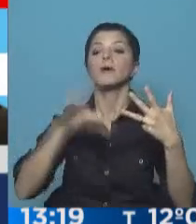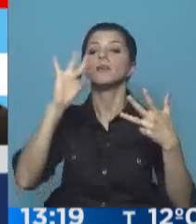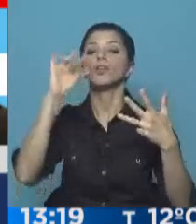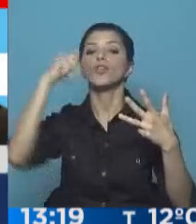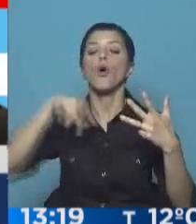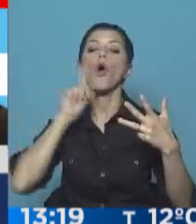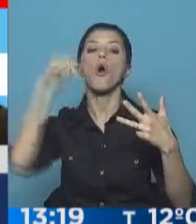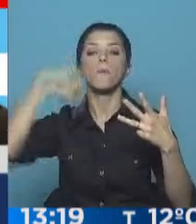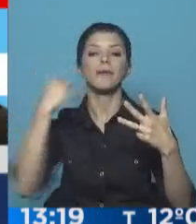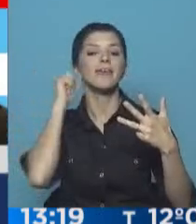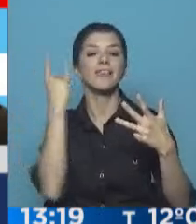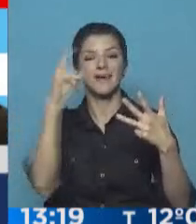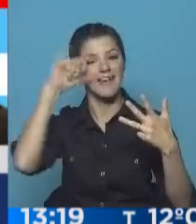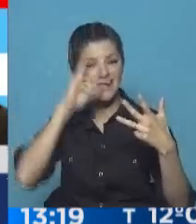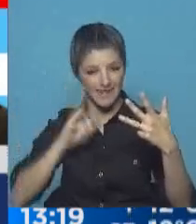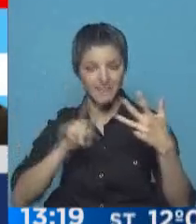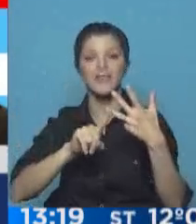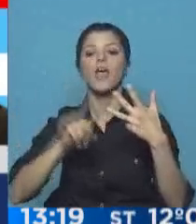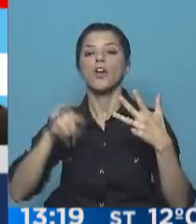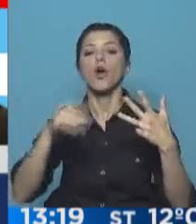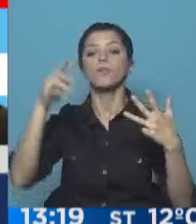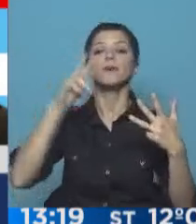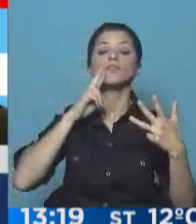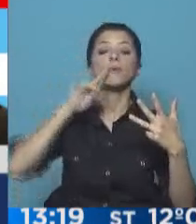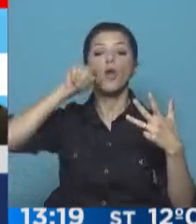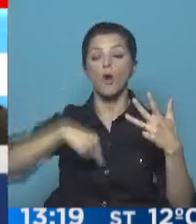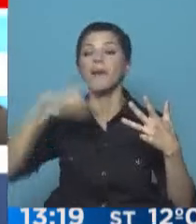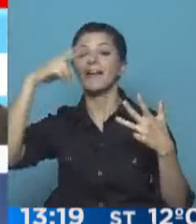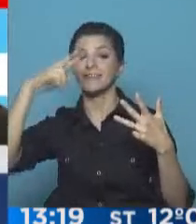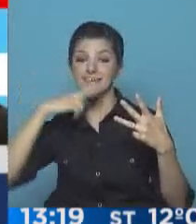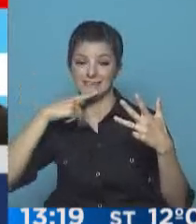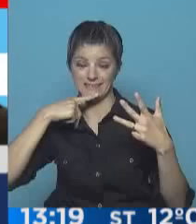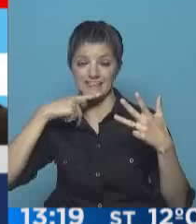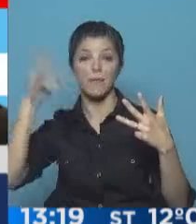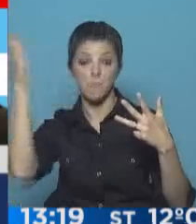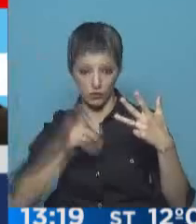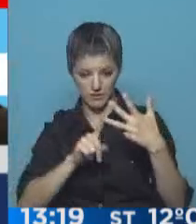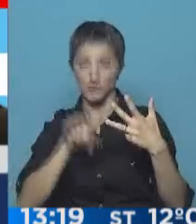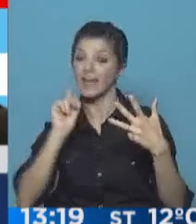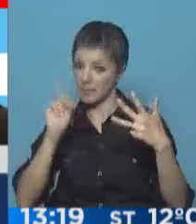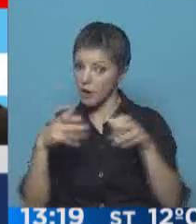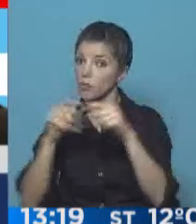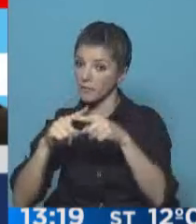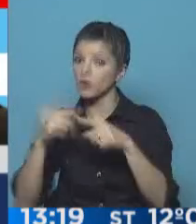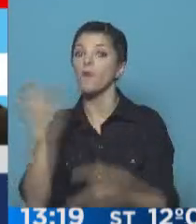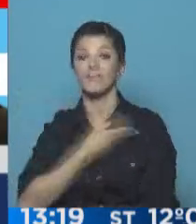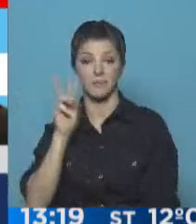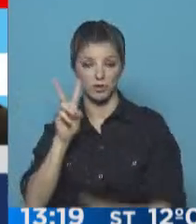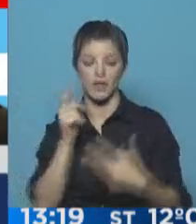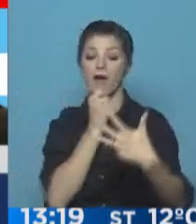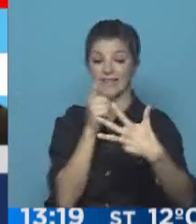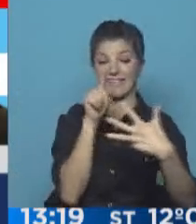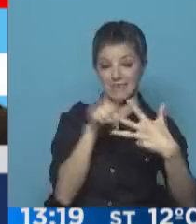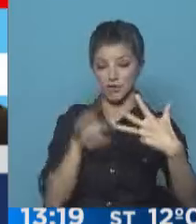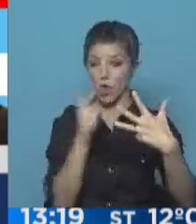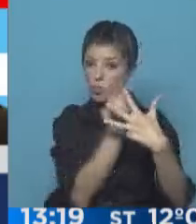el 19,17% del Frente para la Victoria. Por eso, si sumamos los dos precandidatos, tanto Aníbal Fernández